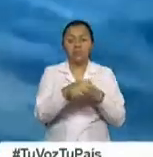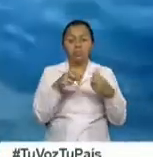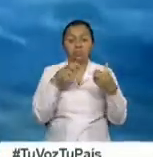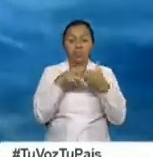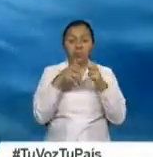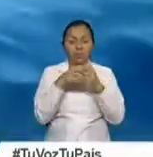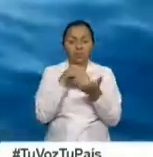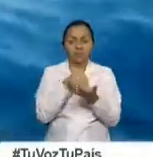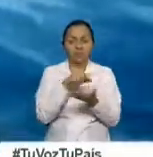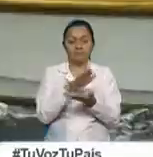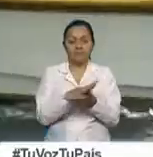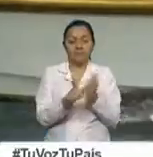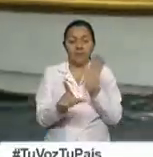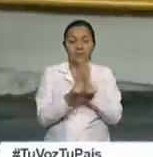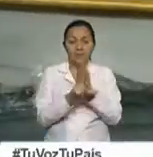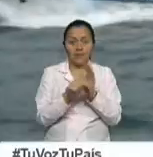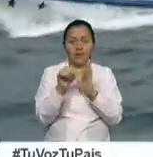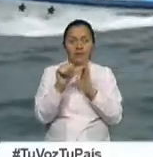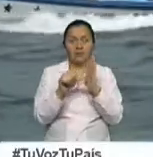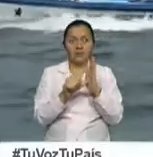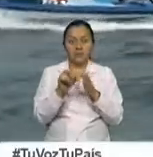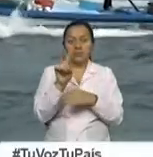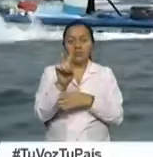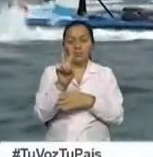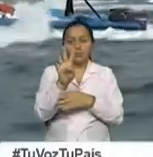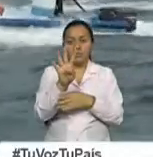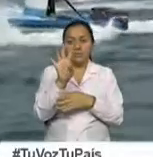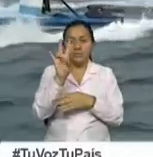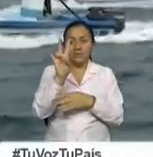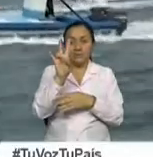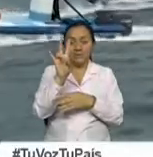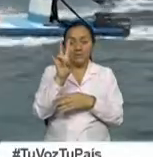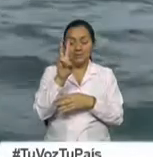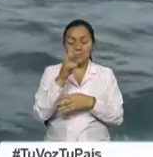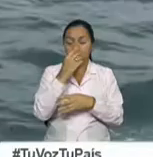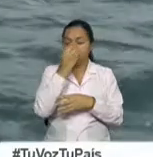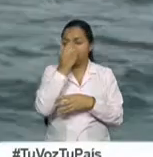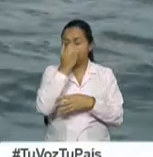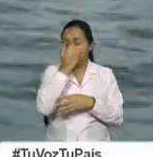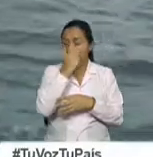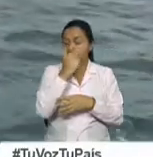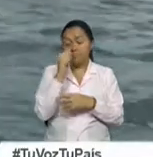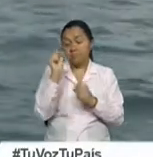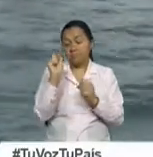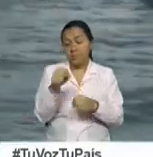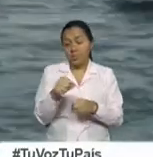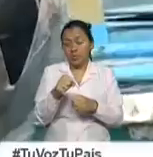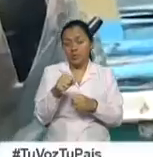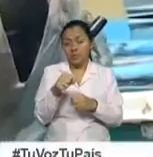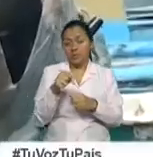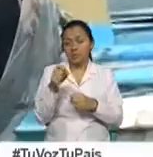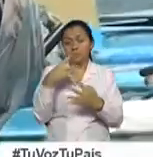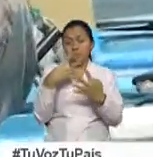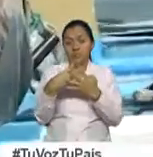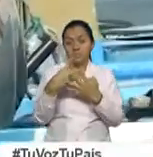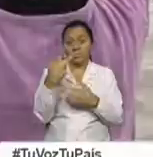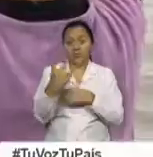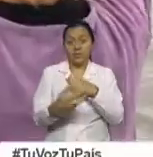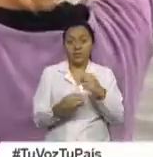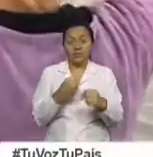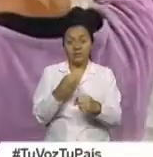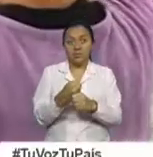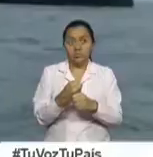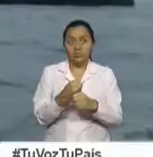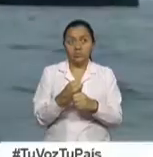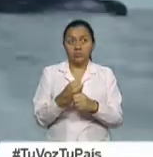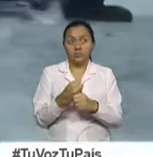están tipificados en el artículo 247 del Código Orgánico Integral Penal y pueden ser reprimidos con hasta 3 años de pena